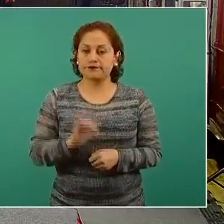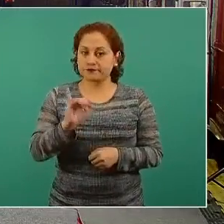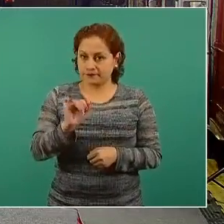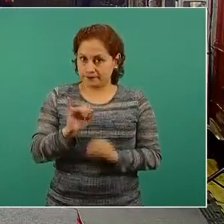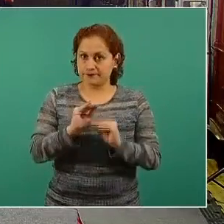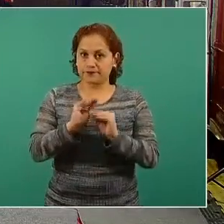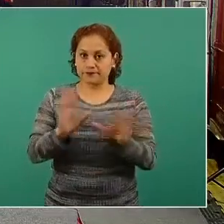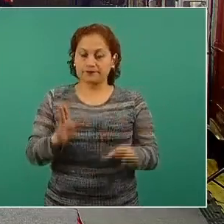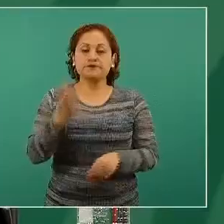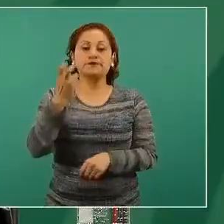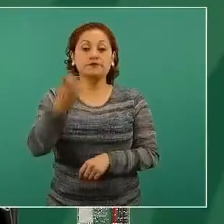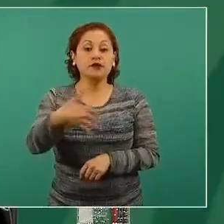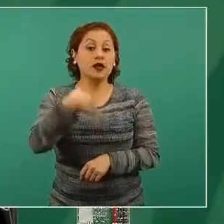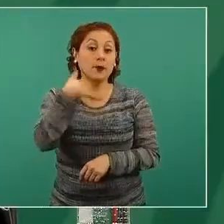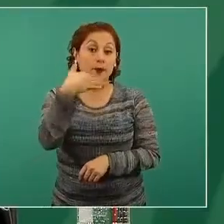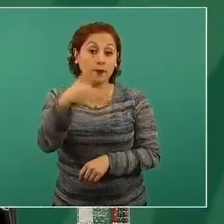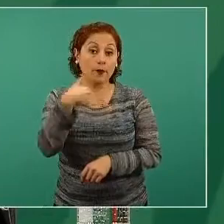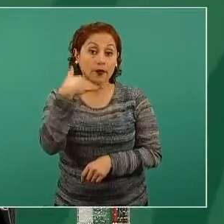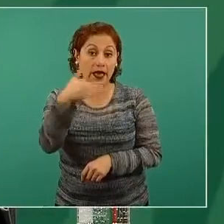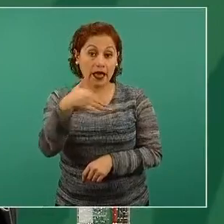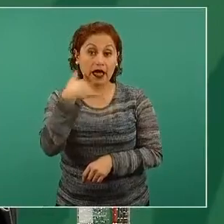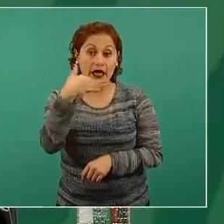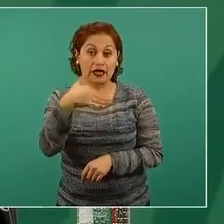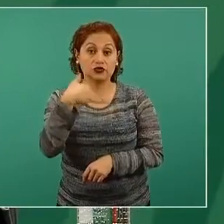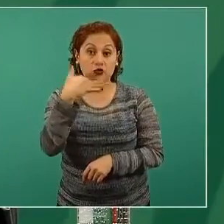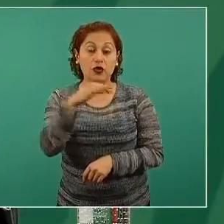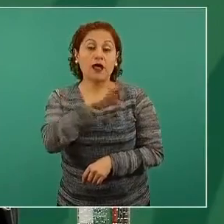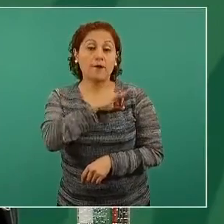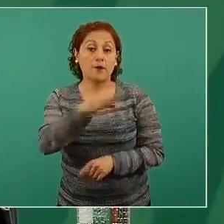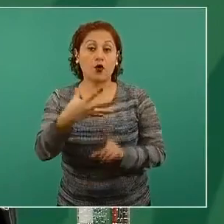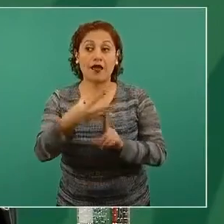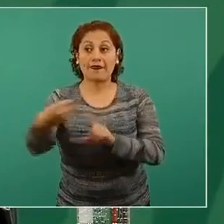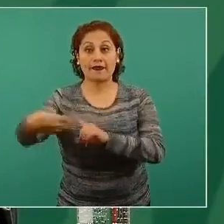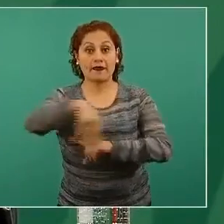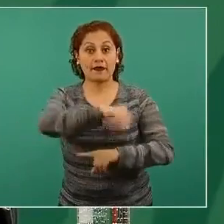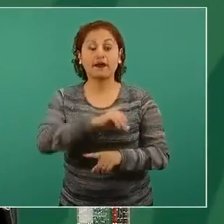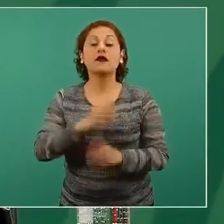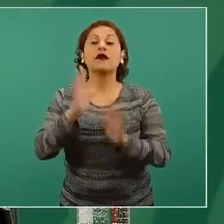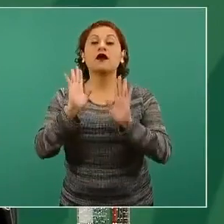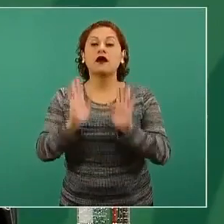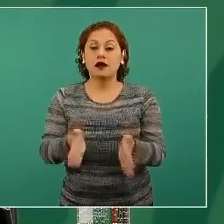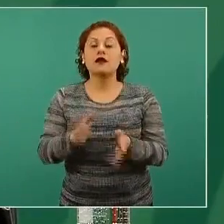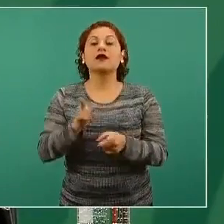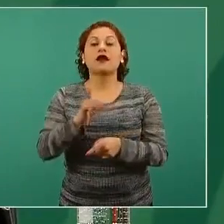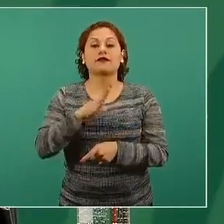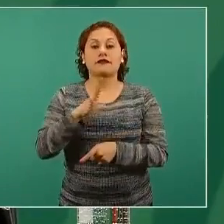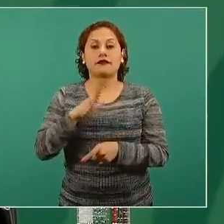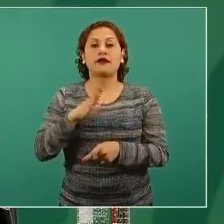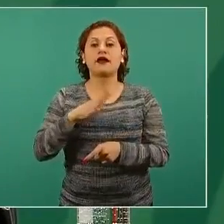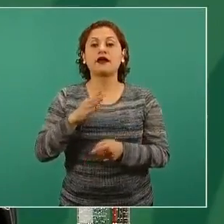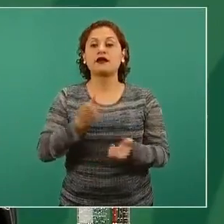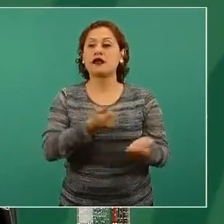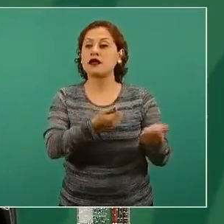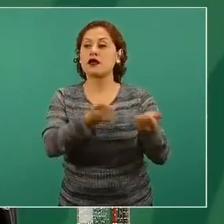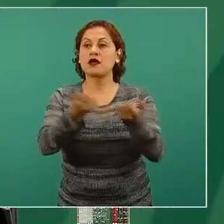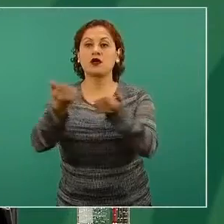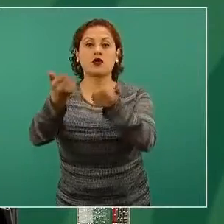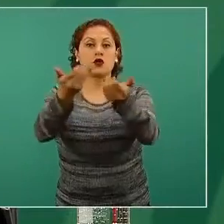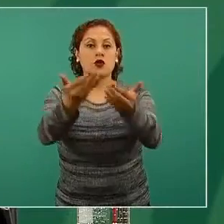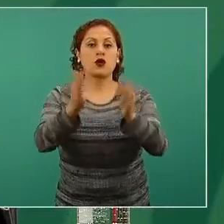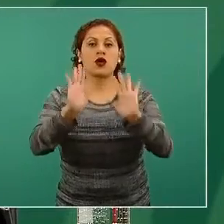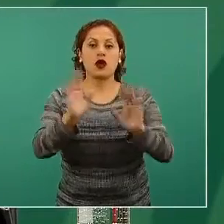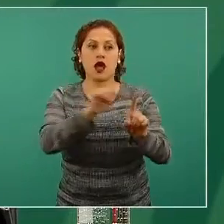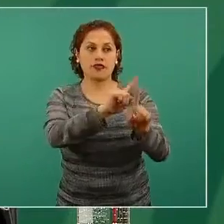tema de residuos biológicos infecciosos, se tienen perfectamente las rutas establecidas en todos los hospitales